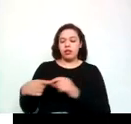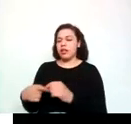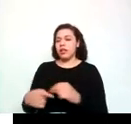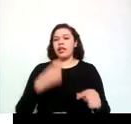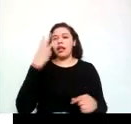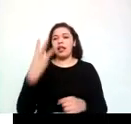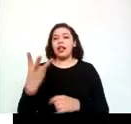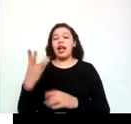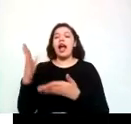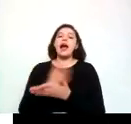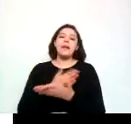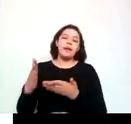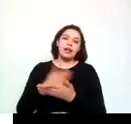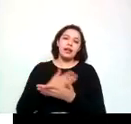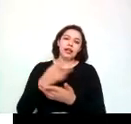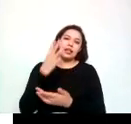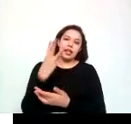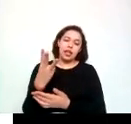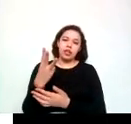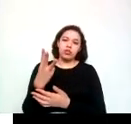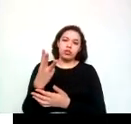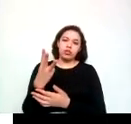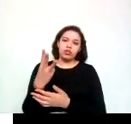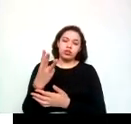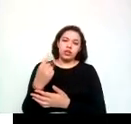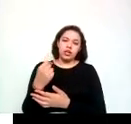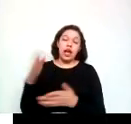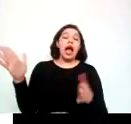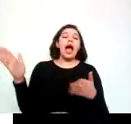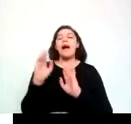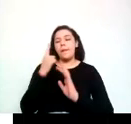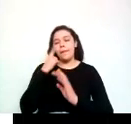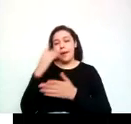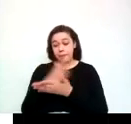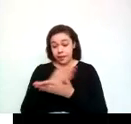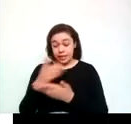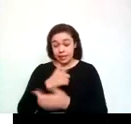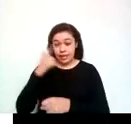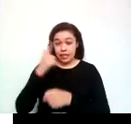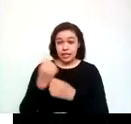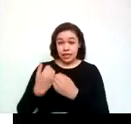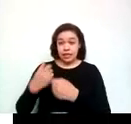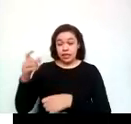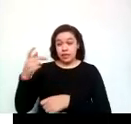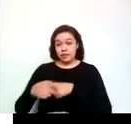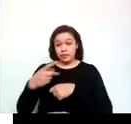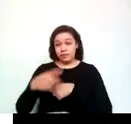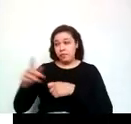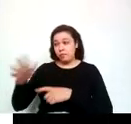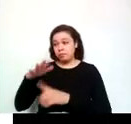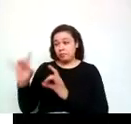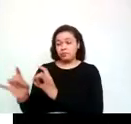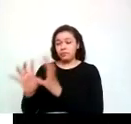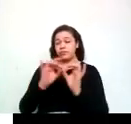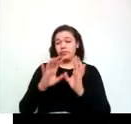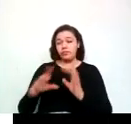evalúa la guía de referencia 2, es decir, además de identificar los factores de riesgo psicosocial, esta guía de referencia